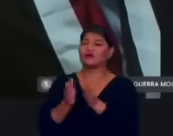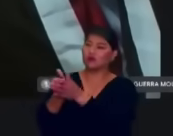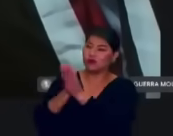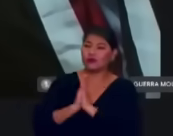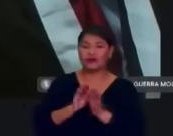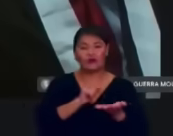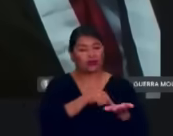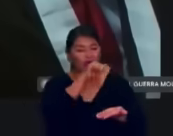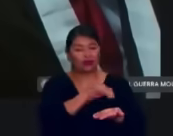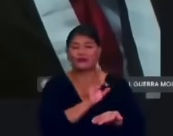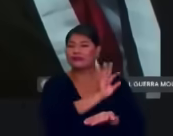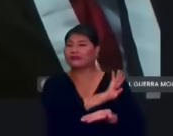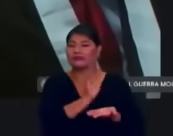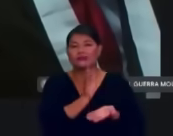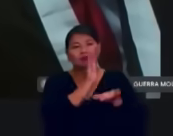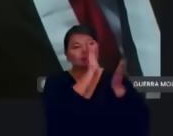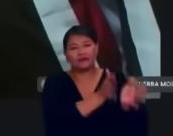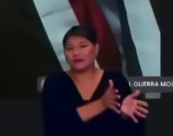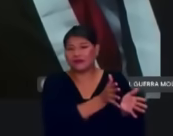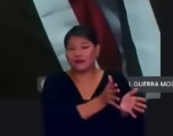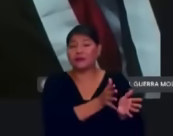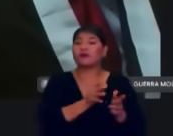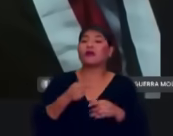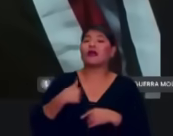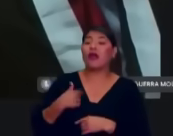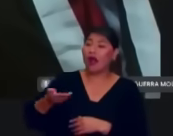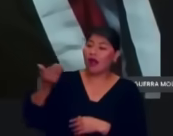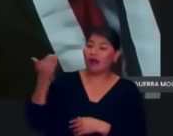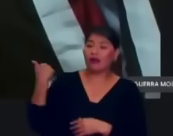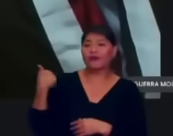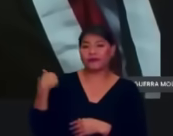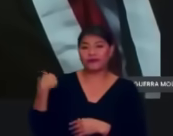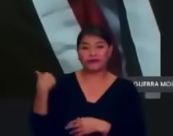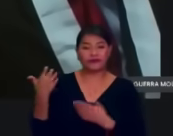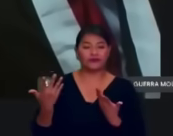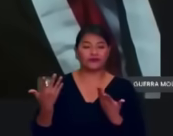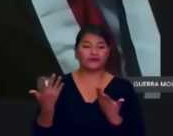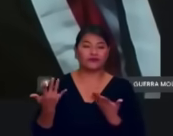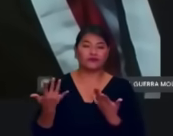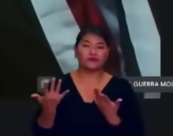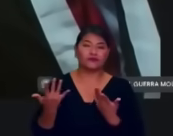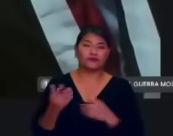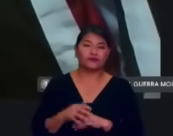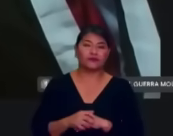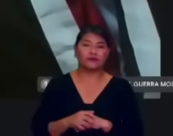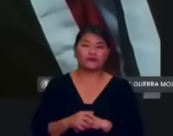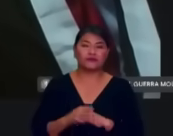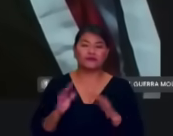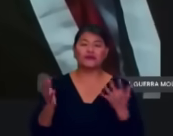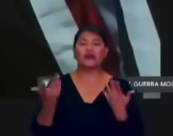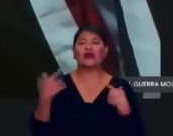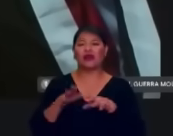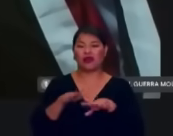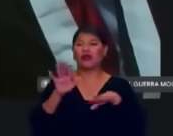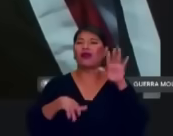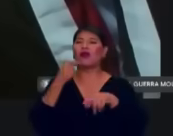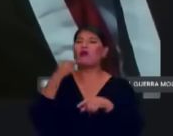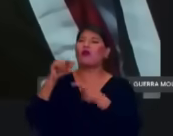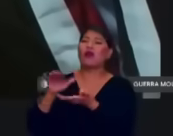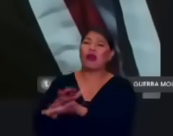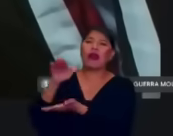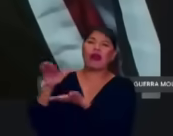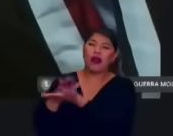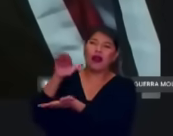está de que ha habido todo una eh un andamiaje